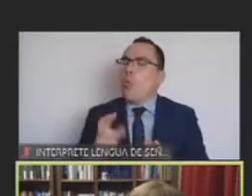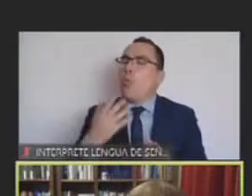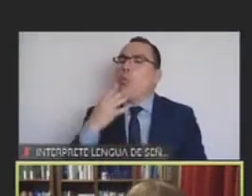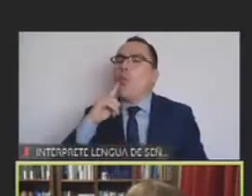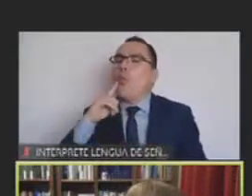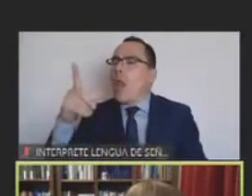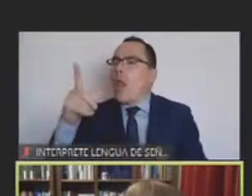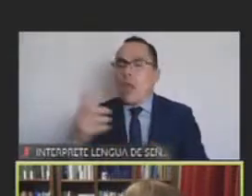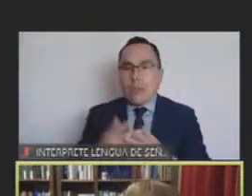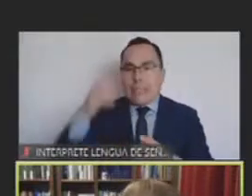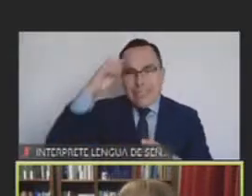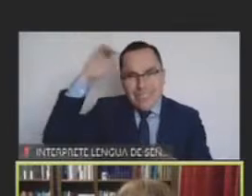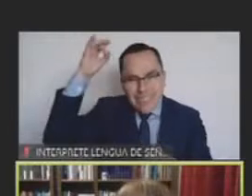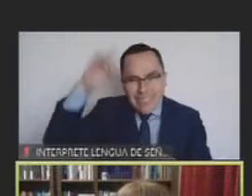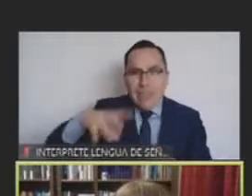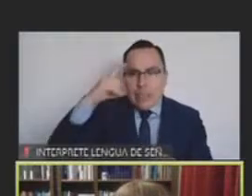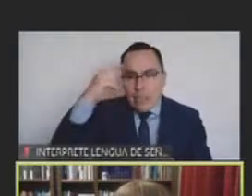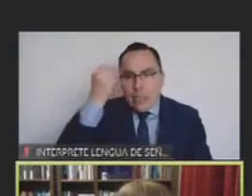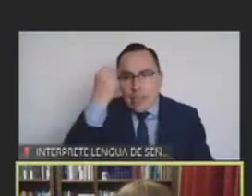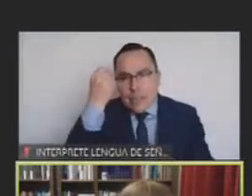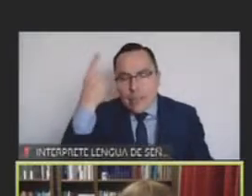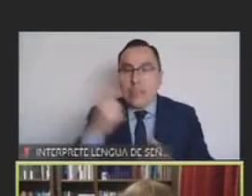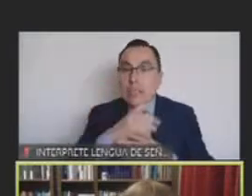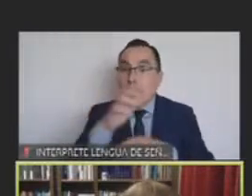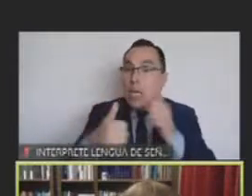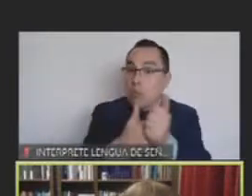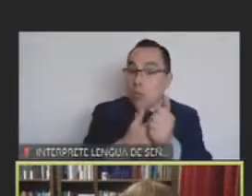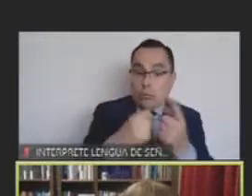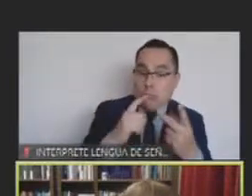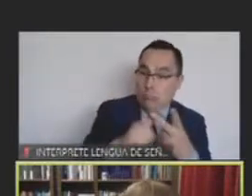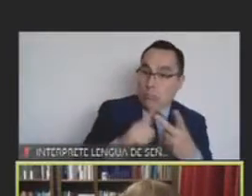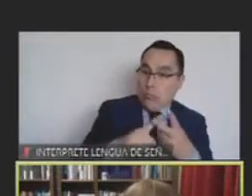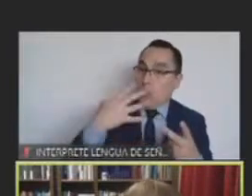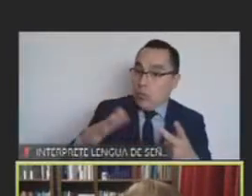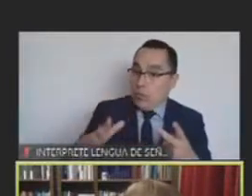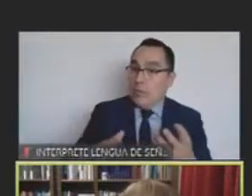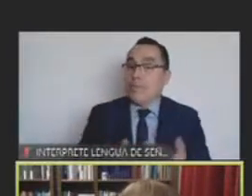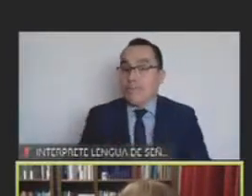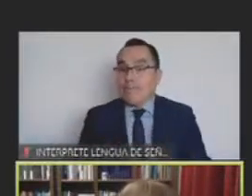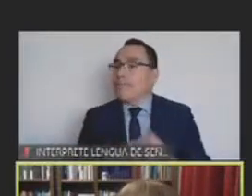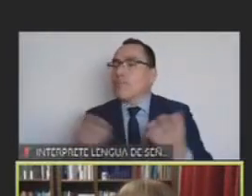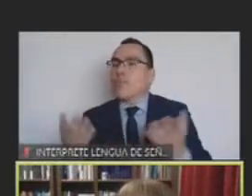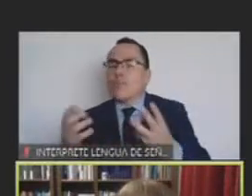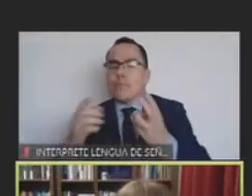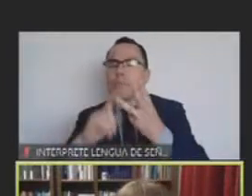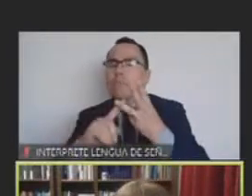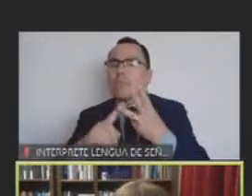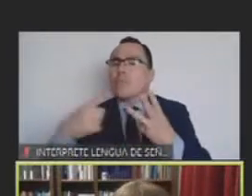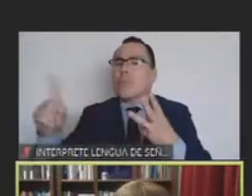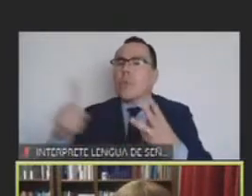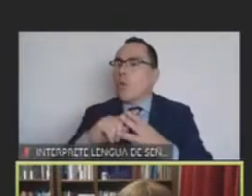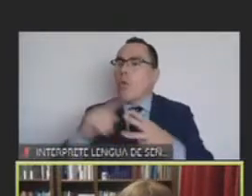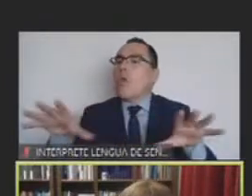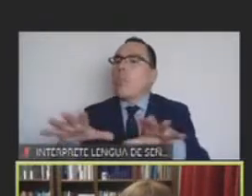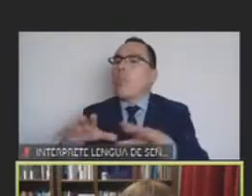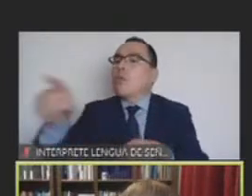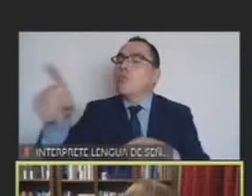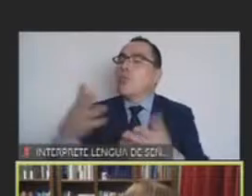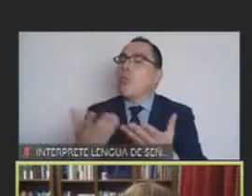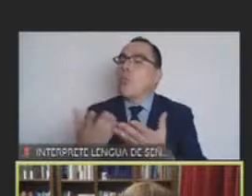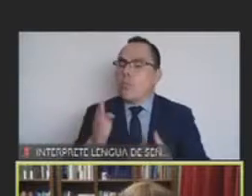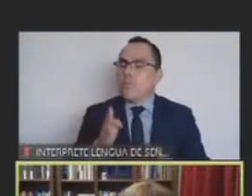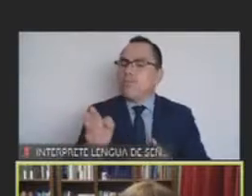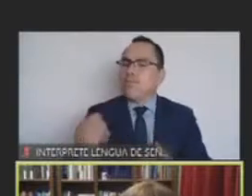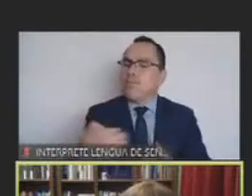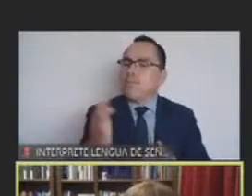esa circunstancia, el tipo de apoyo que pueden recibir, qué tipo de actuación les corresponde, qué